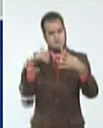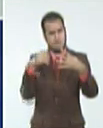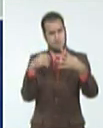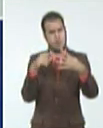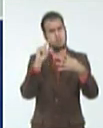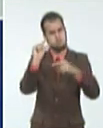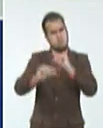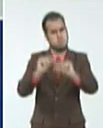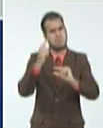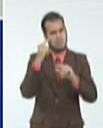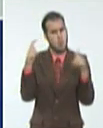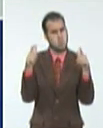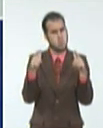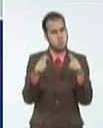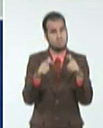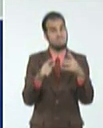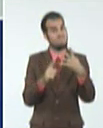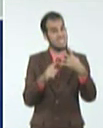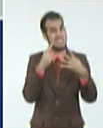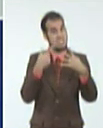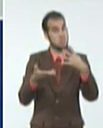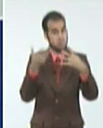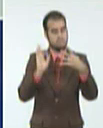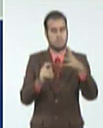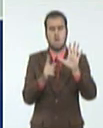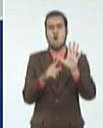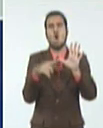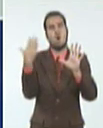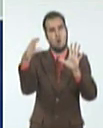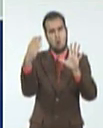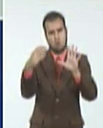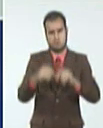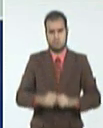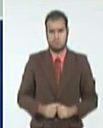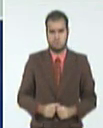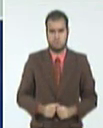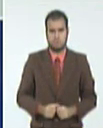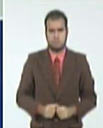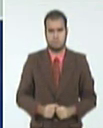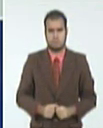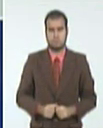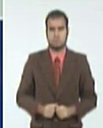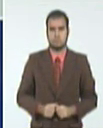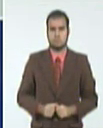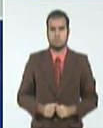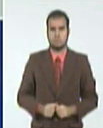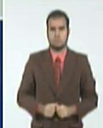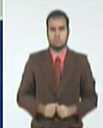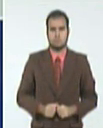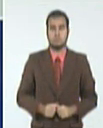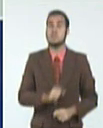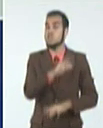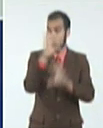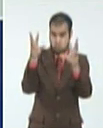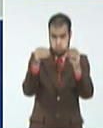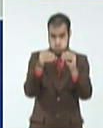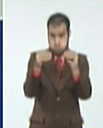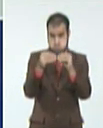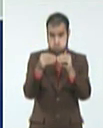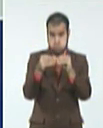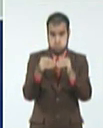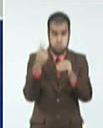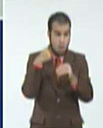todavía elevado, y Colombia 362. Y en los acumulados, durante toda la pandemia,